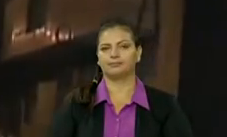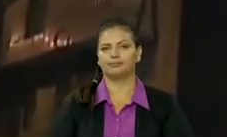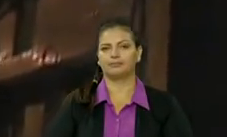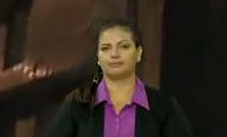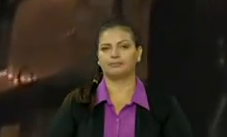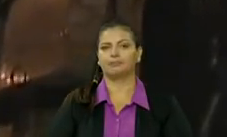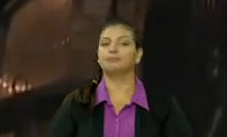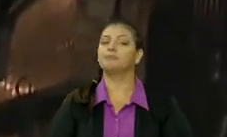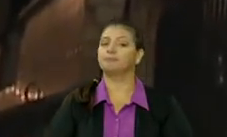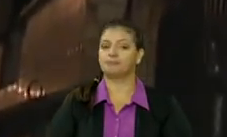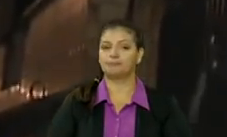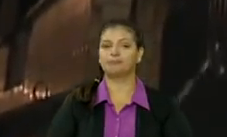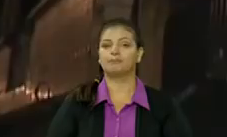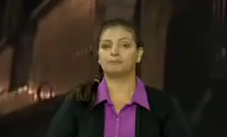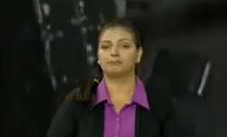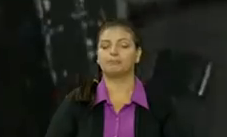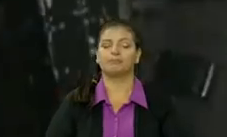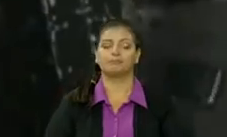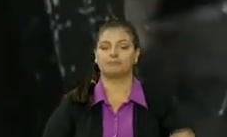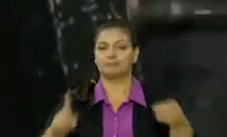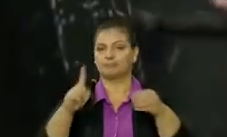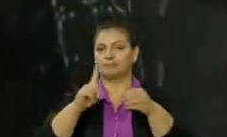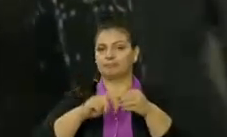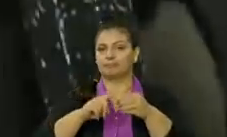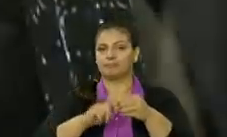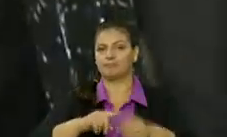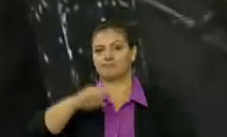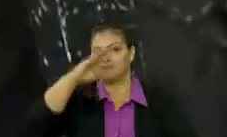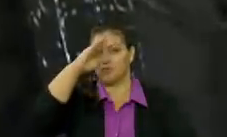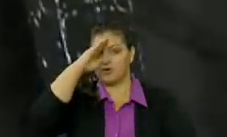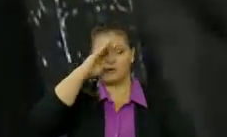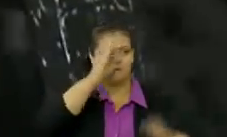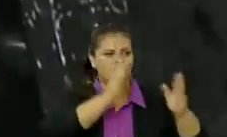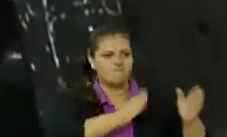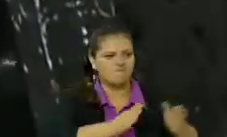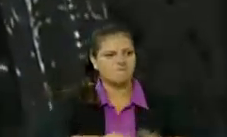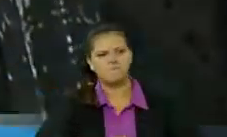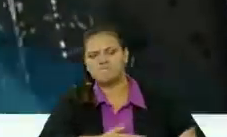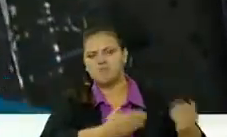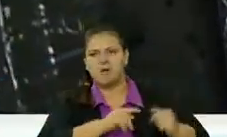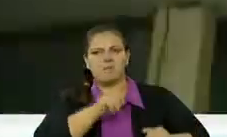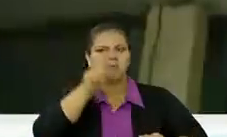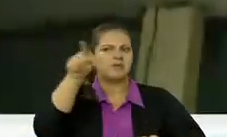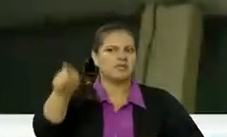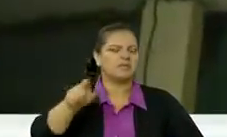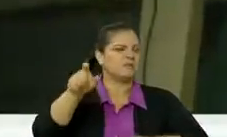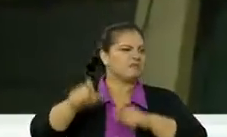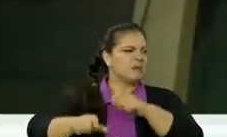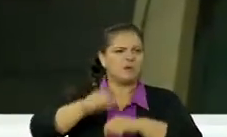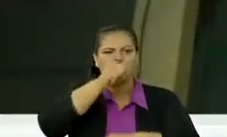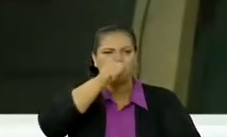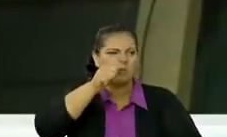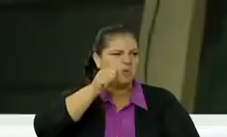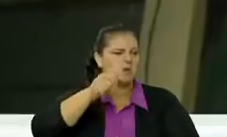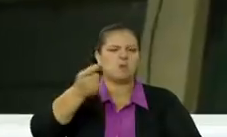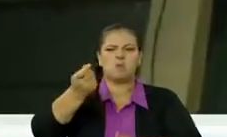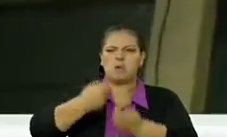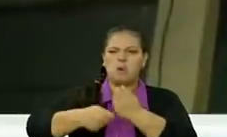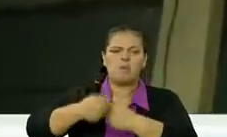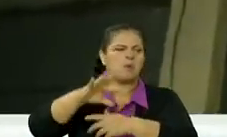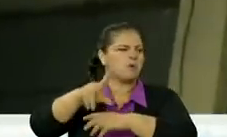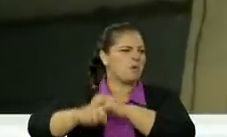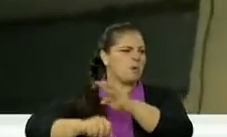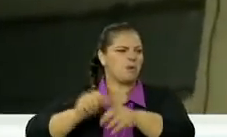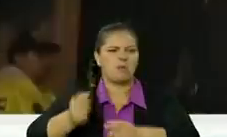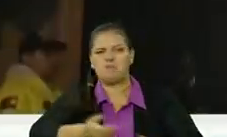Cruzaron la ciudad las últimas coordinaciones y en marcha los 8 puntos ubicados en el sur de Quito. Encapuchados del buey trepaban paredes,